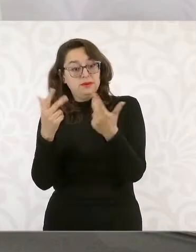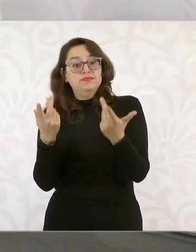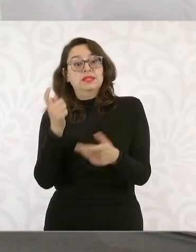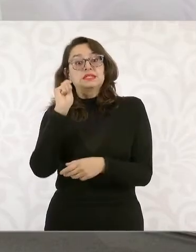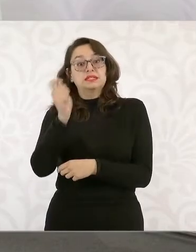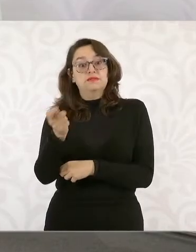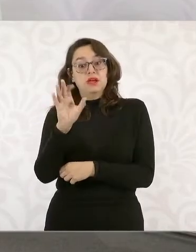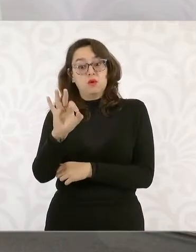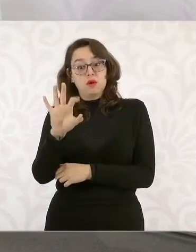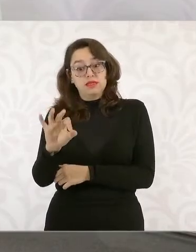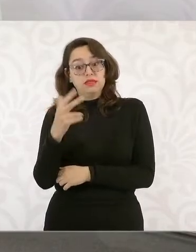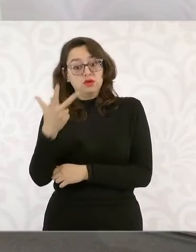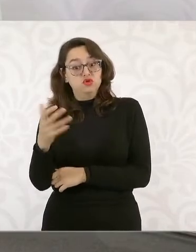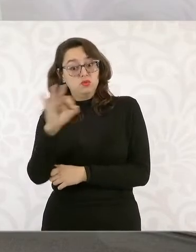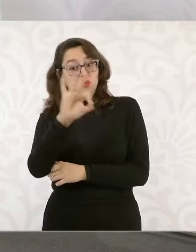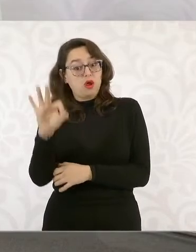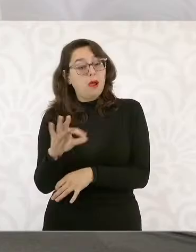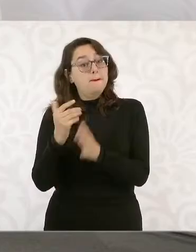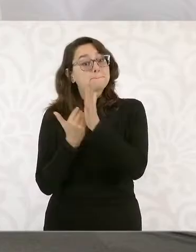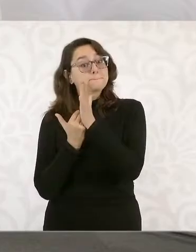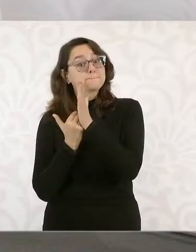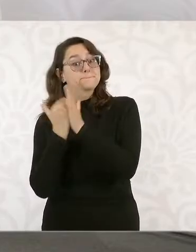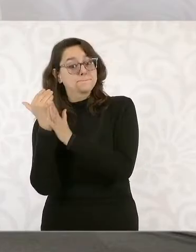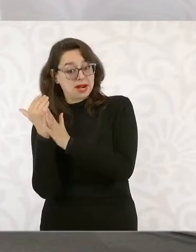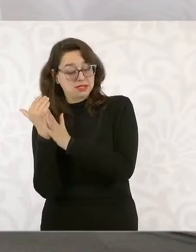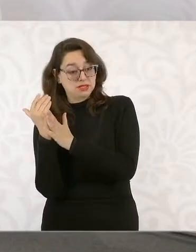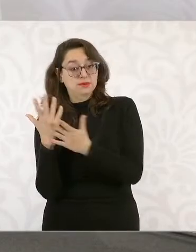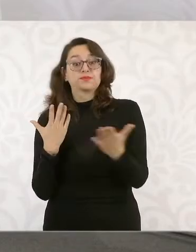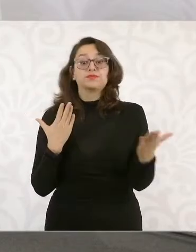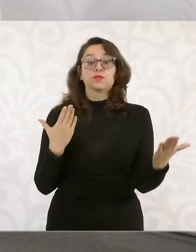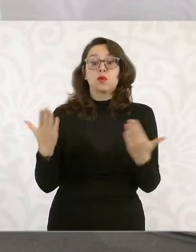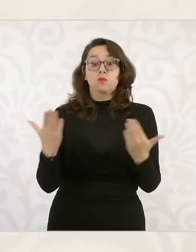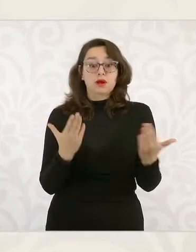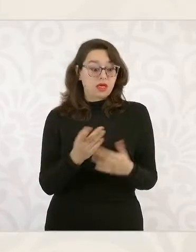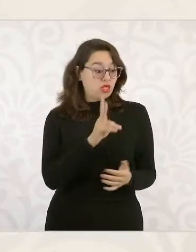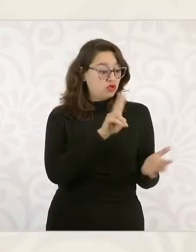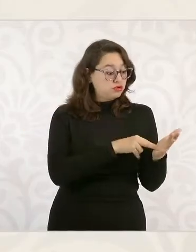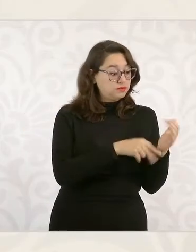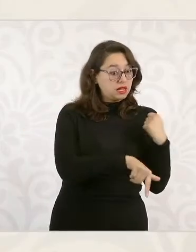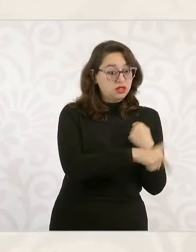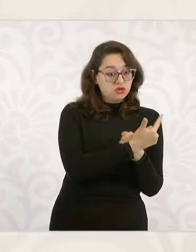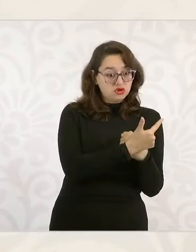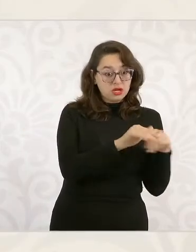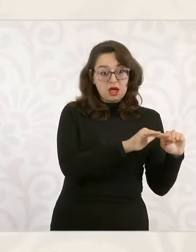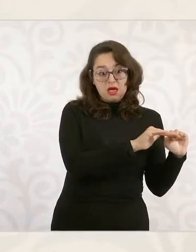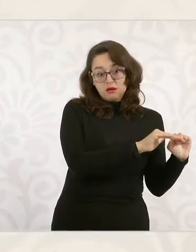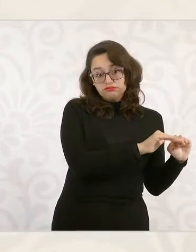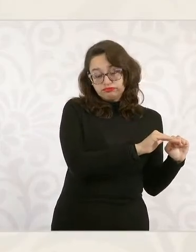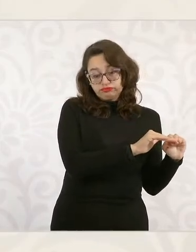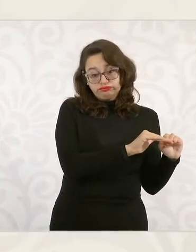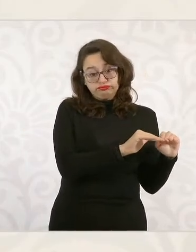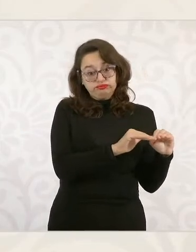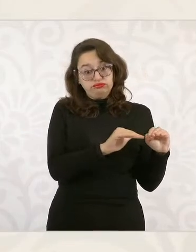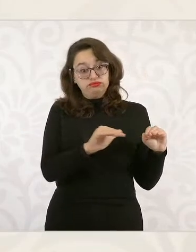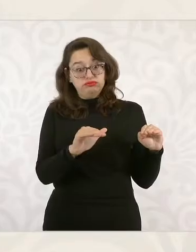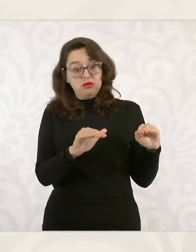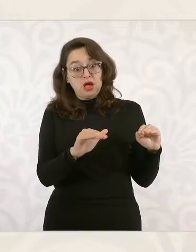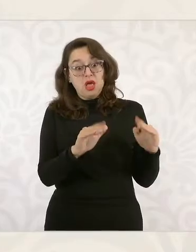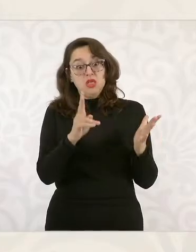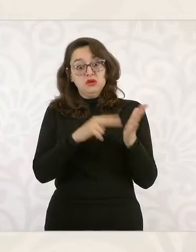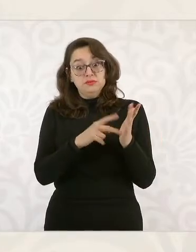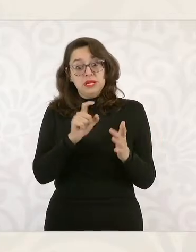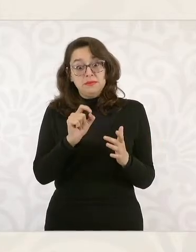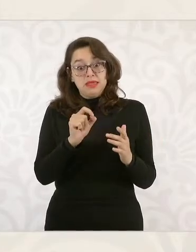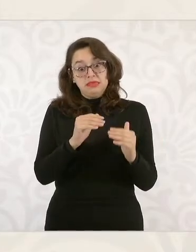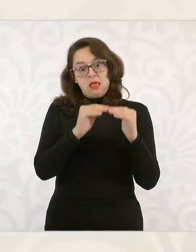como lo podemos ver en años previos, desde 2012, esto se había mantenido o estable y un poco a la baja